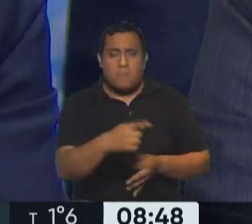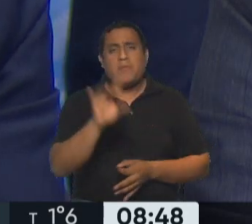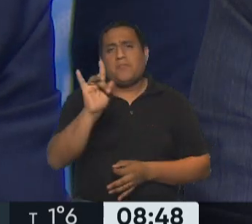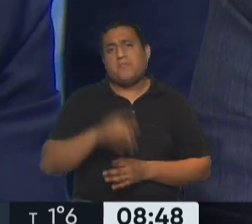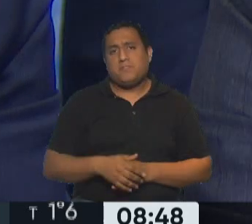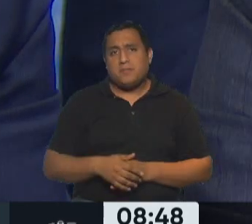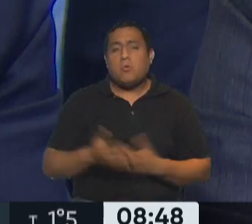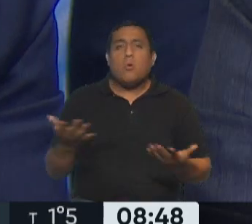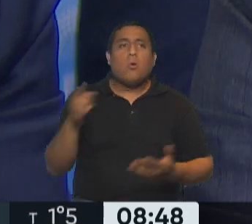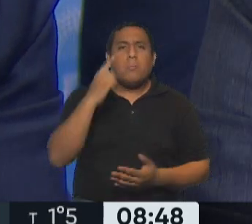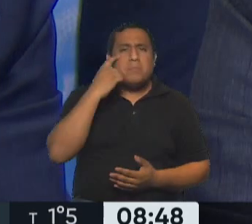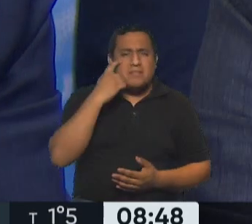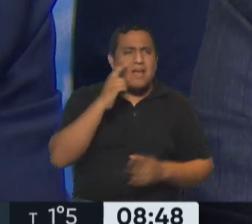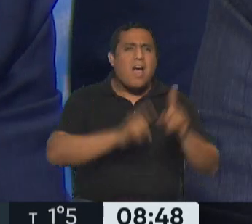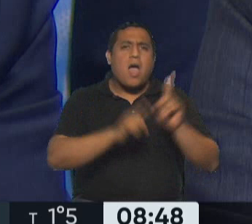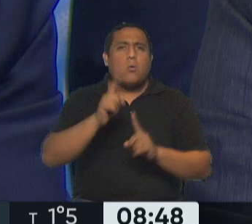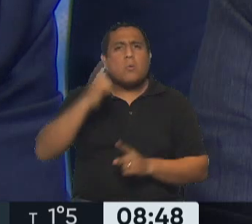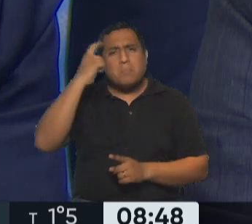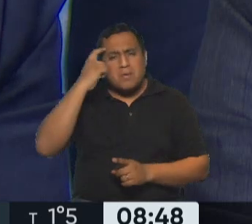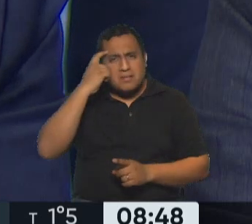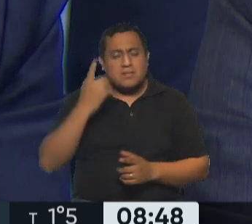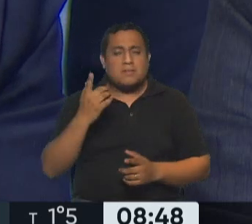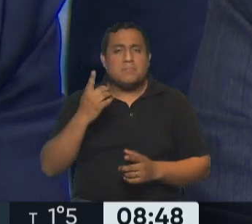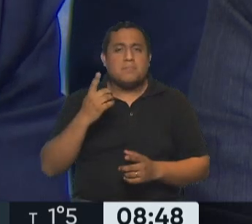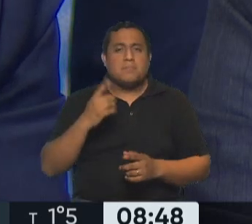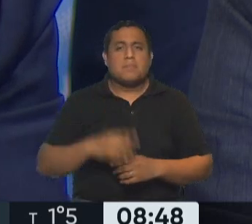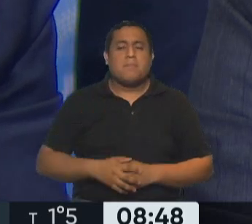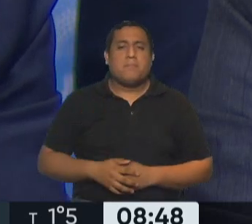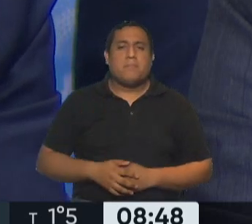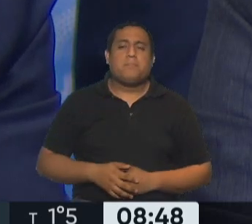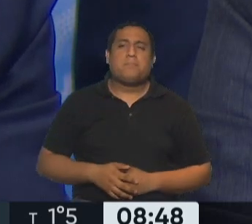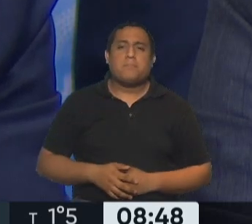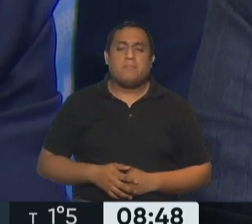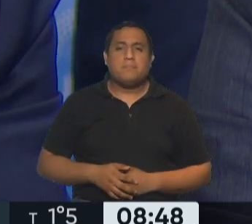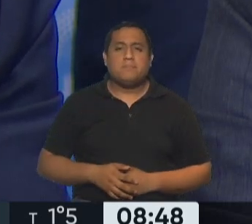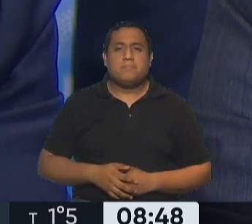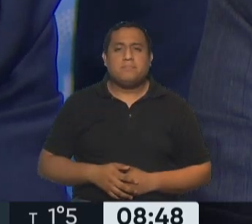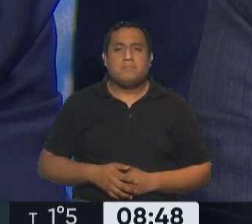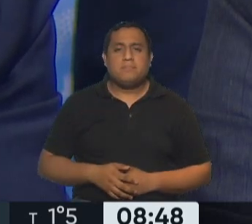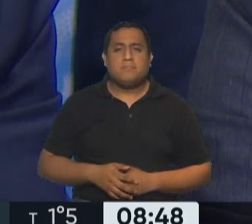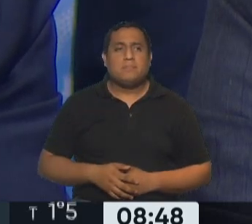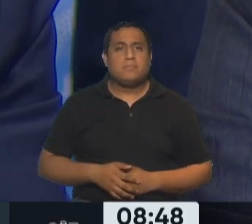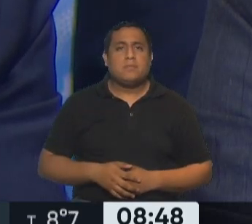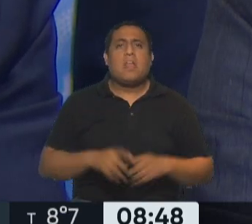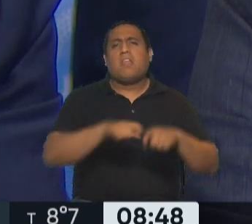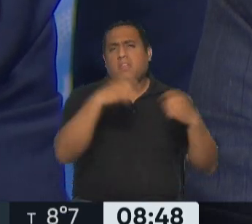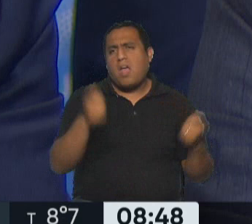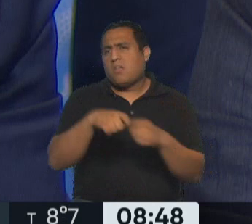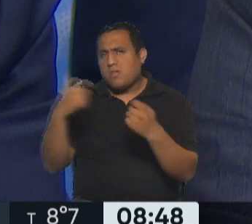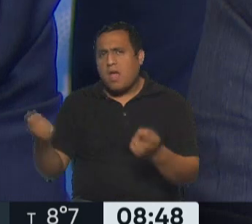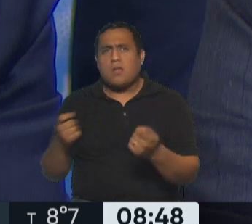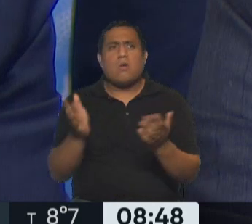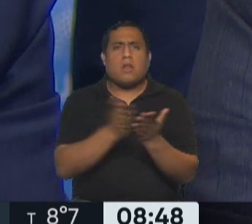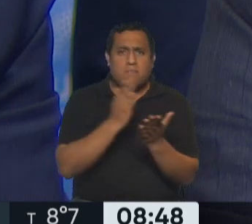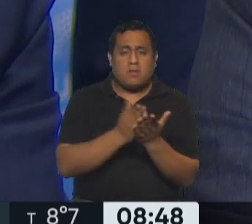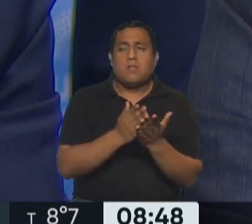dialogar con quienes piensan que toneladas de columnas de diarios y revistas, o sea, la